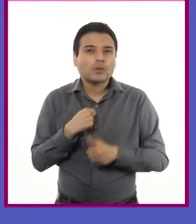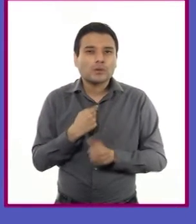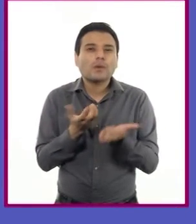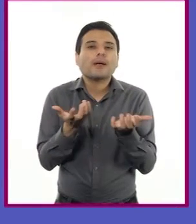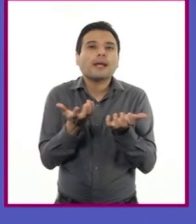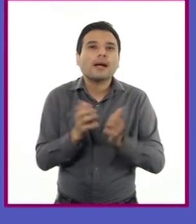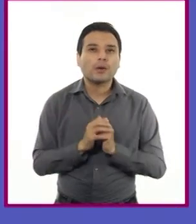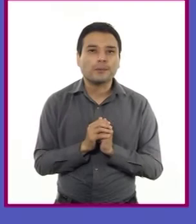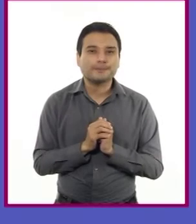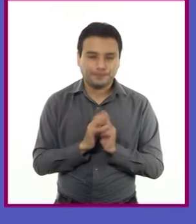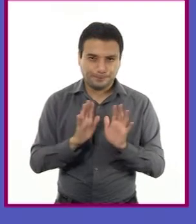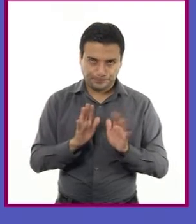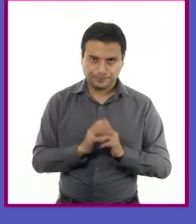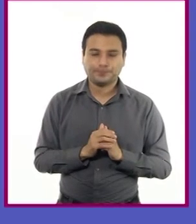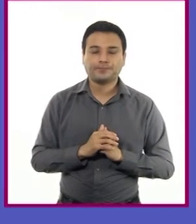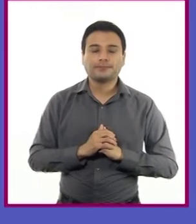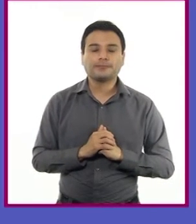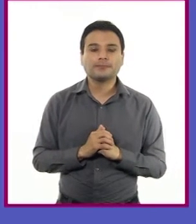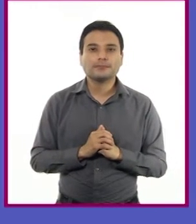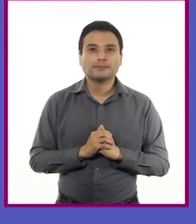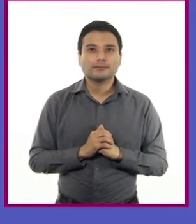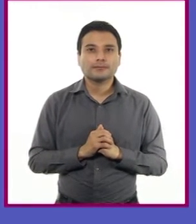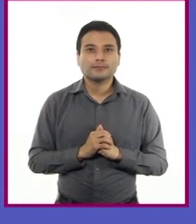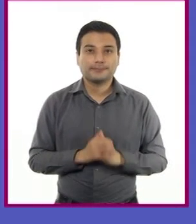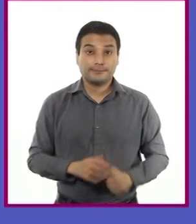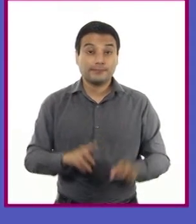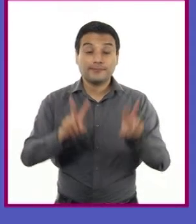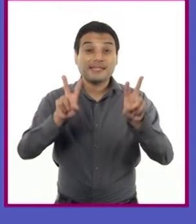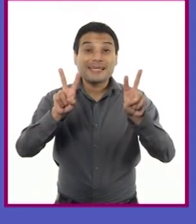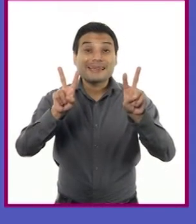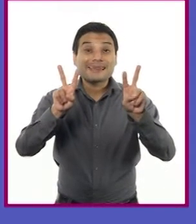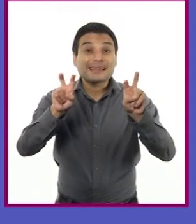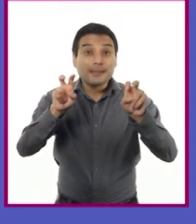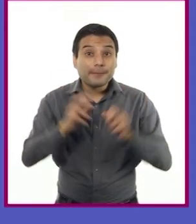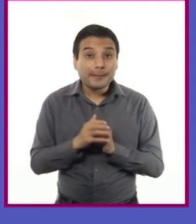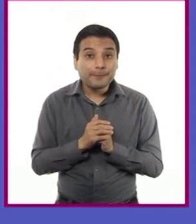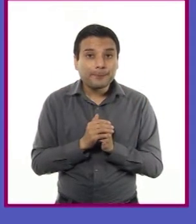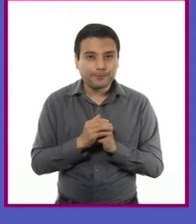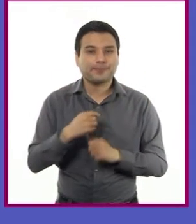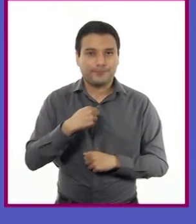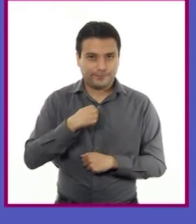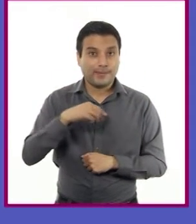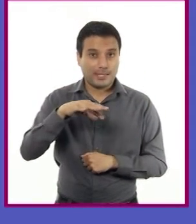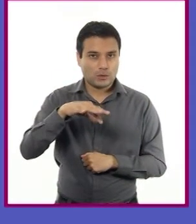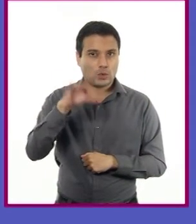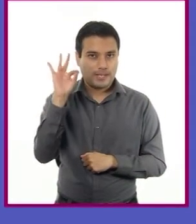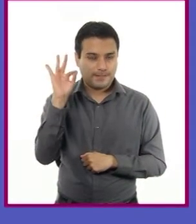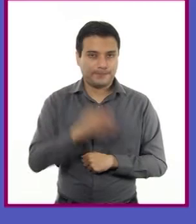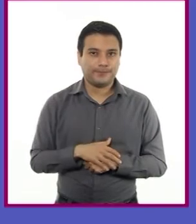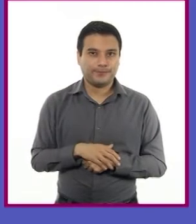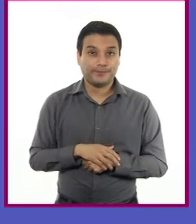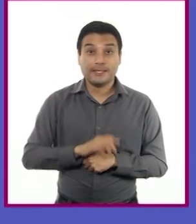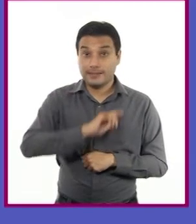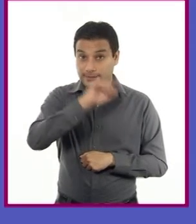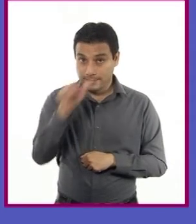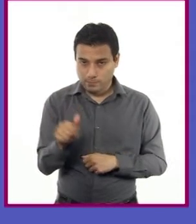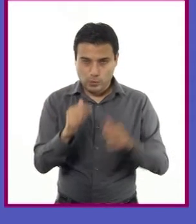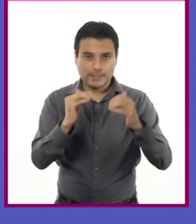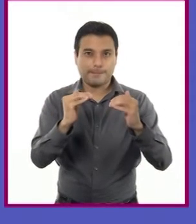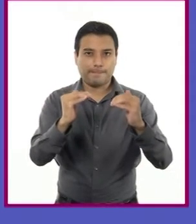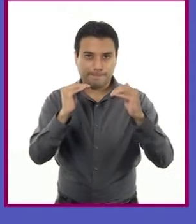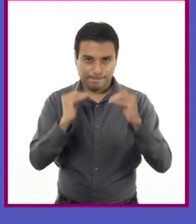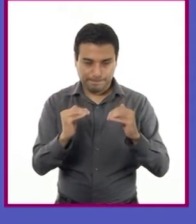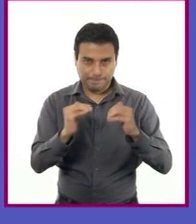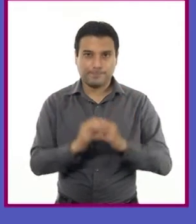hacer es seleccionar el tema que se va a desarrollar. Después, agrupar